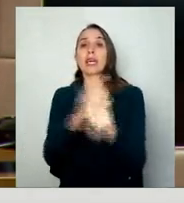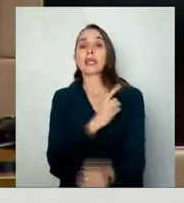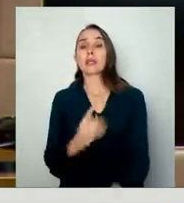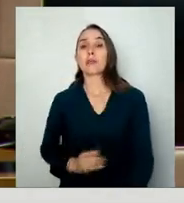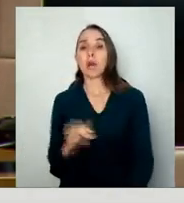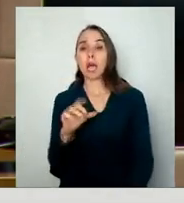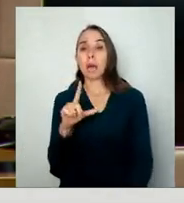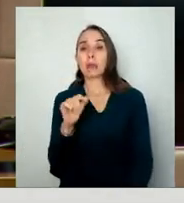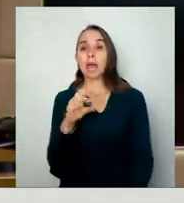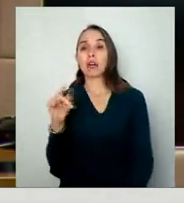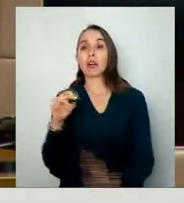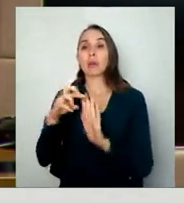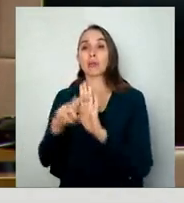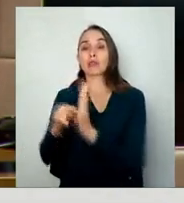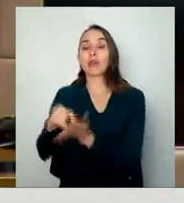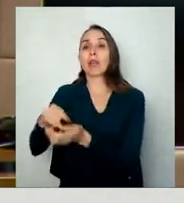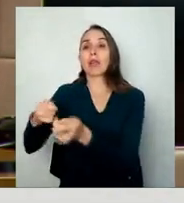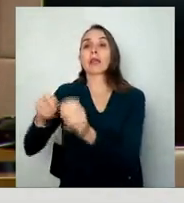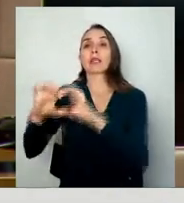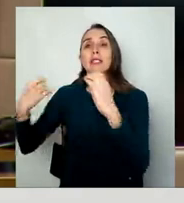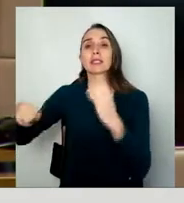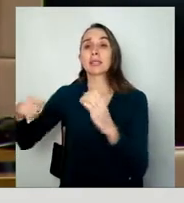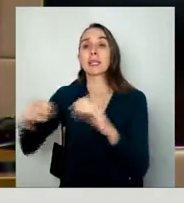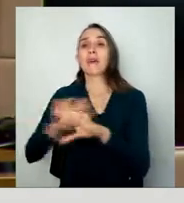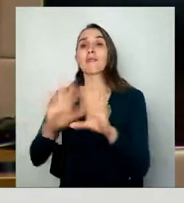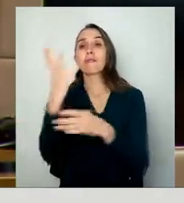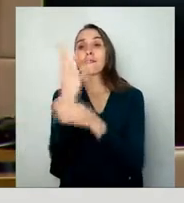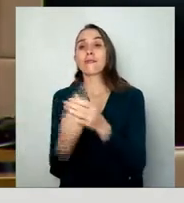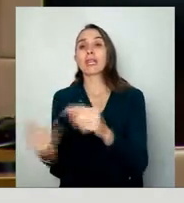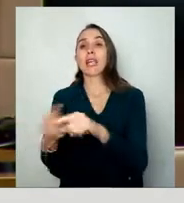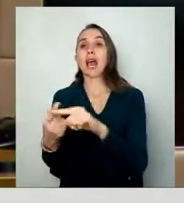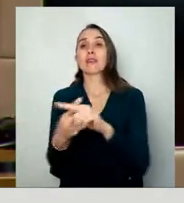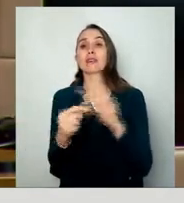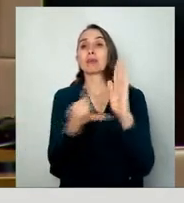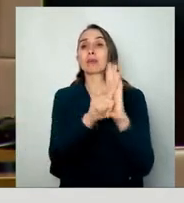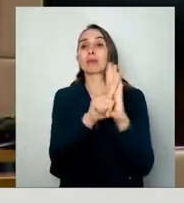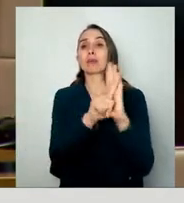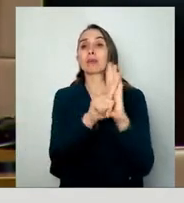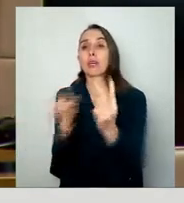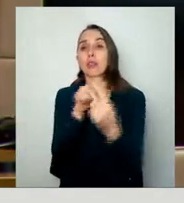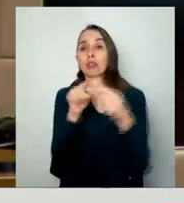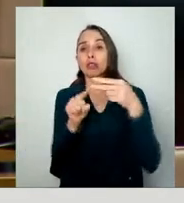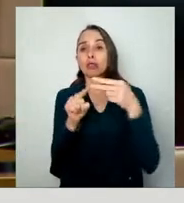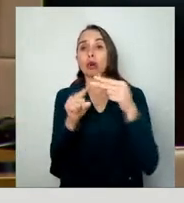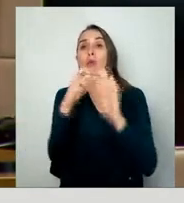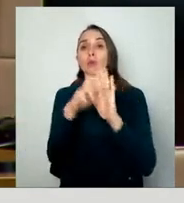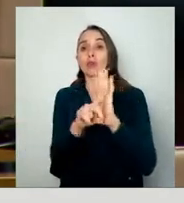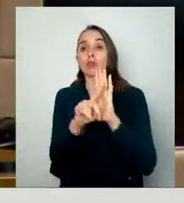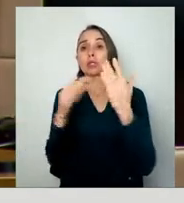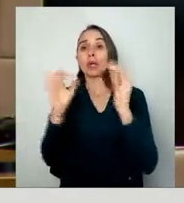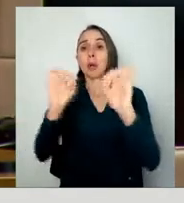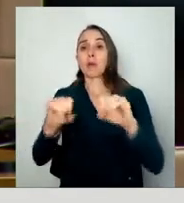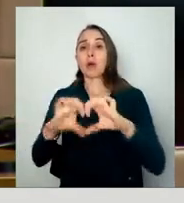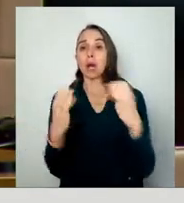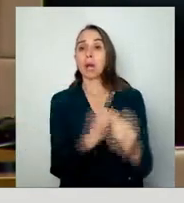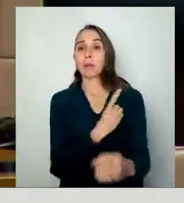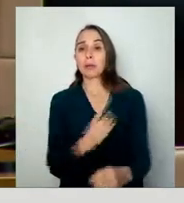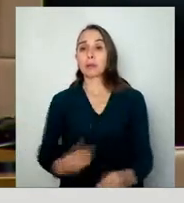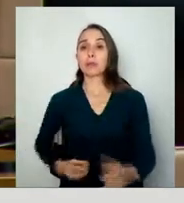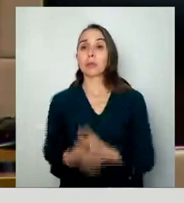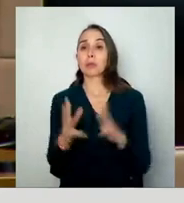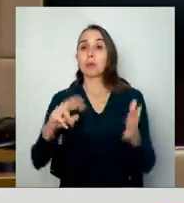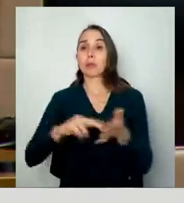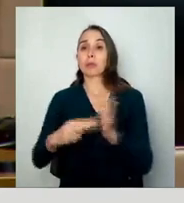terminar con las discriminaciones que viven por parte de nuestro ordenamiento jurídico ambos han sido aprobados en esta cámara pero este tremendo problema en nuestra sociedad no